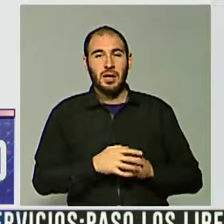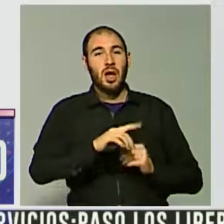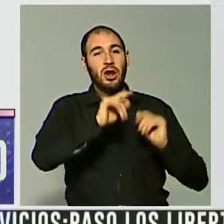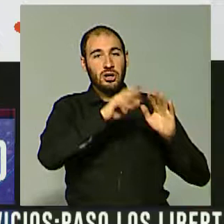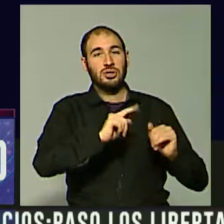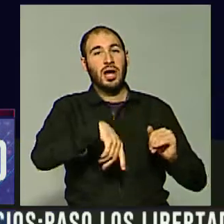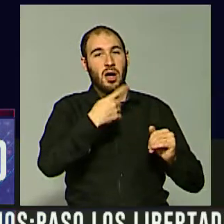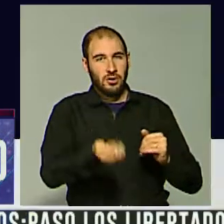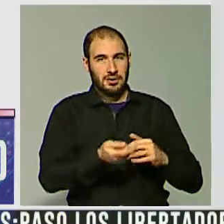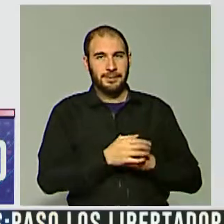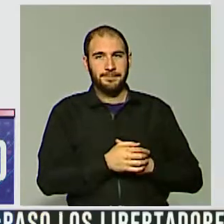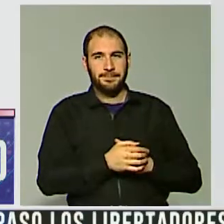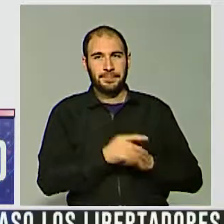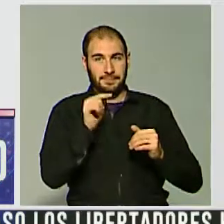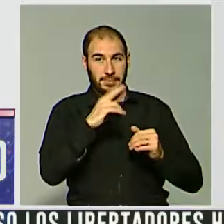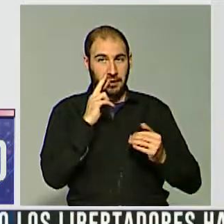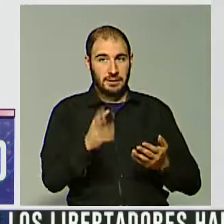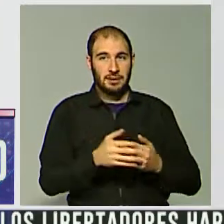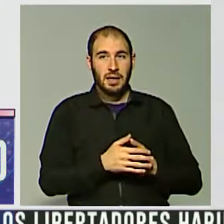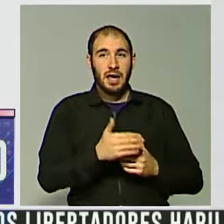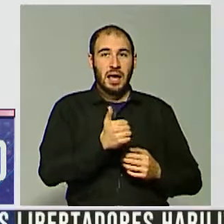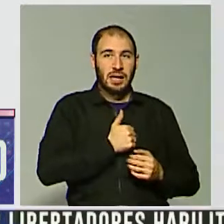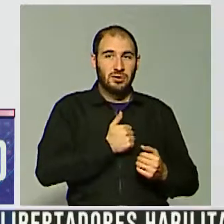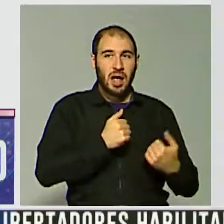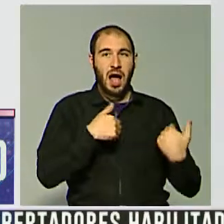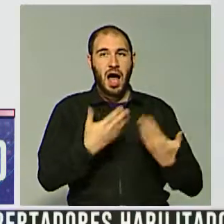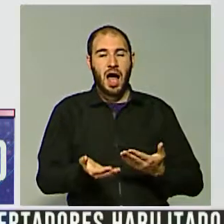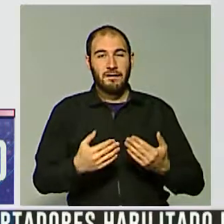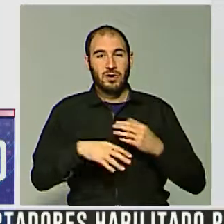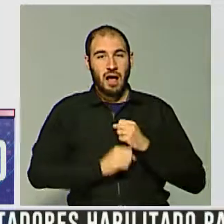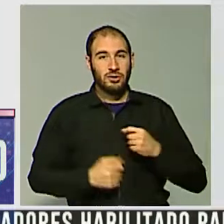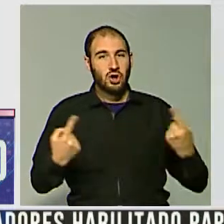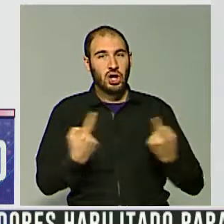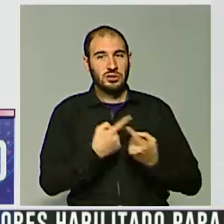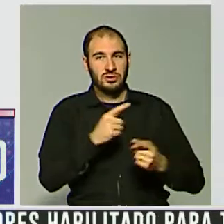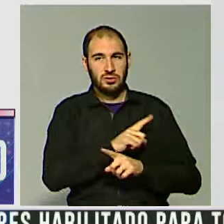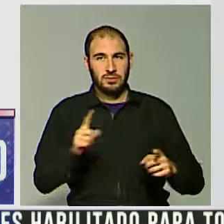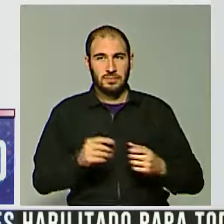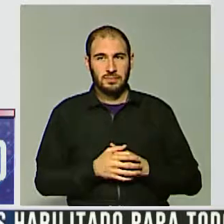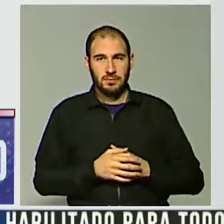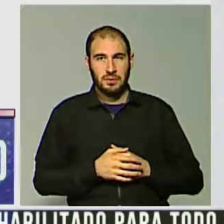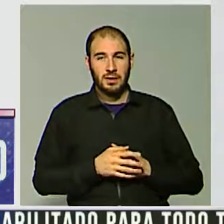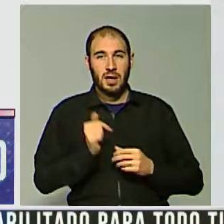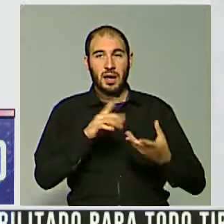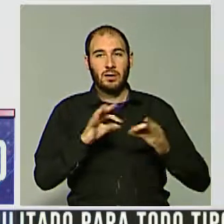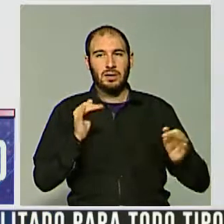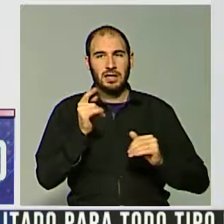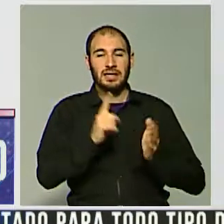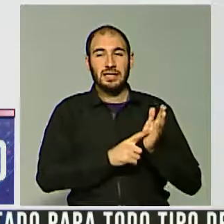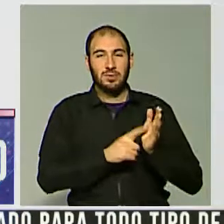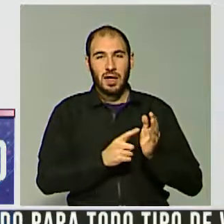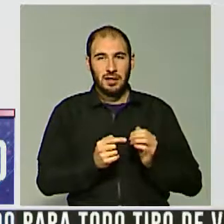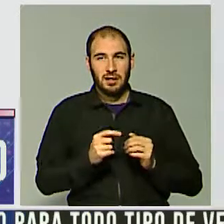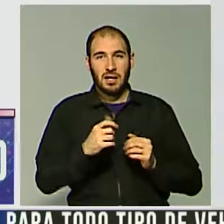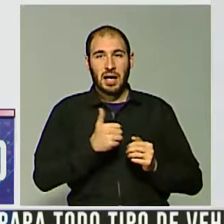que te puedes encontrar es esta. Ser católica y estar a favor del aborto no es una contradicción. Así lo aseguró la titular